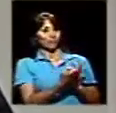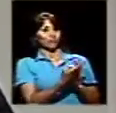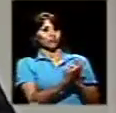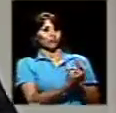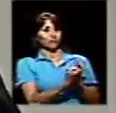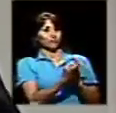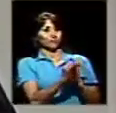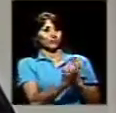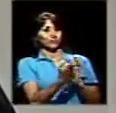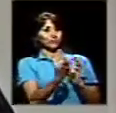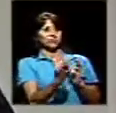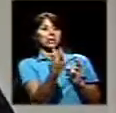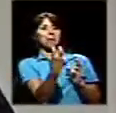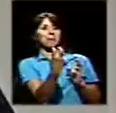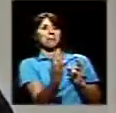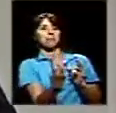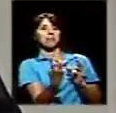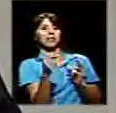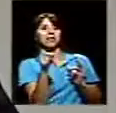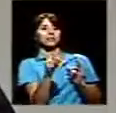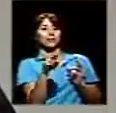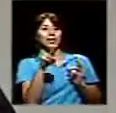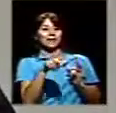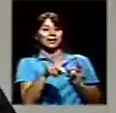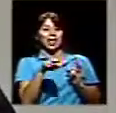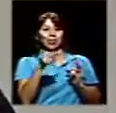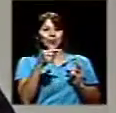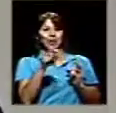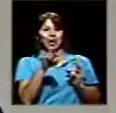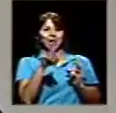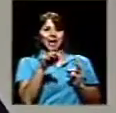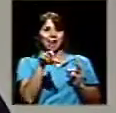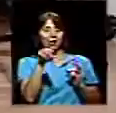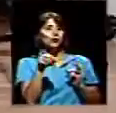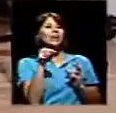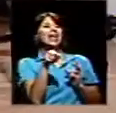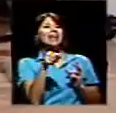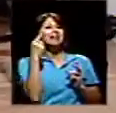mesa, ¿qué cosas le estarían preocupando en este momento en particular?